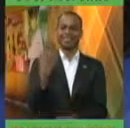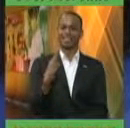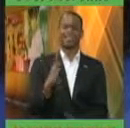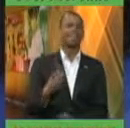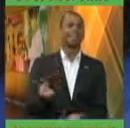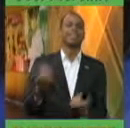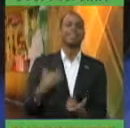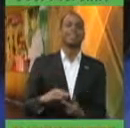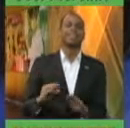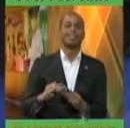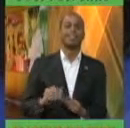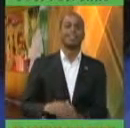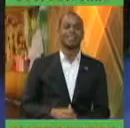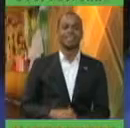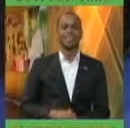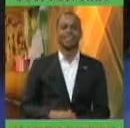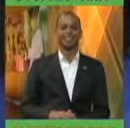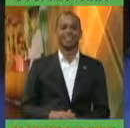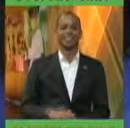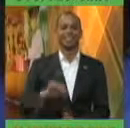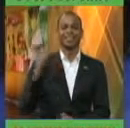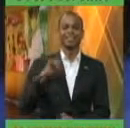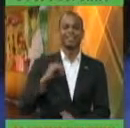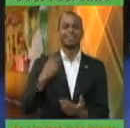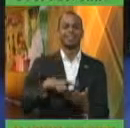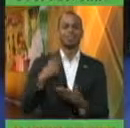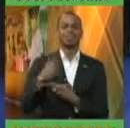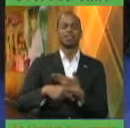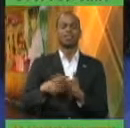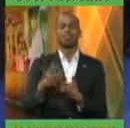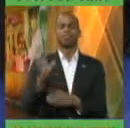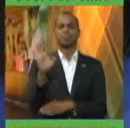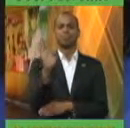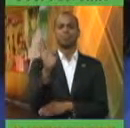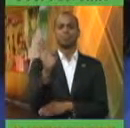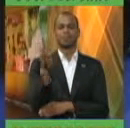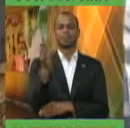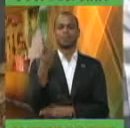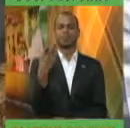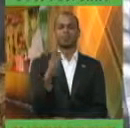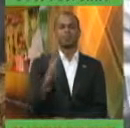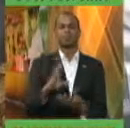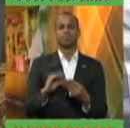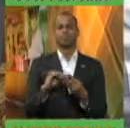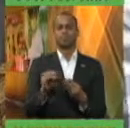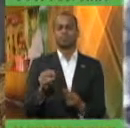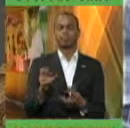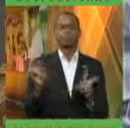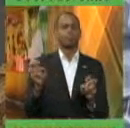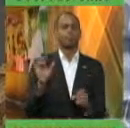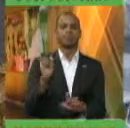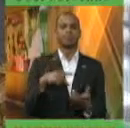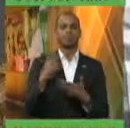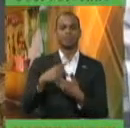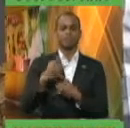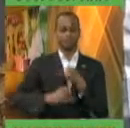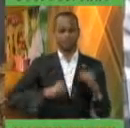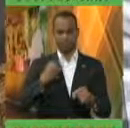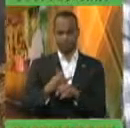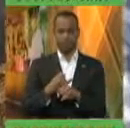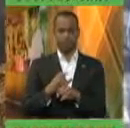exactamente bueno ese es el programa bandera azul sí bueno para darles un poco de contexto o bandera azul es un programa internacional